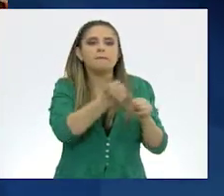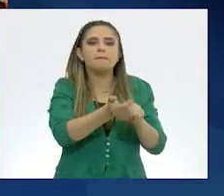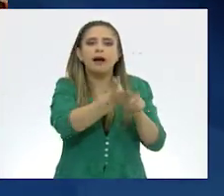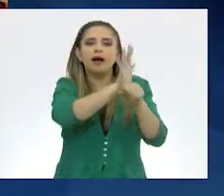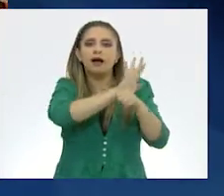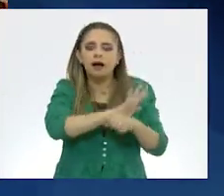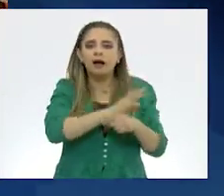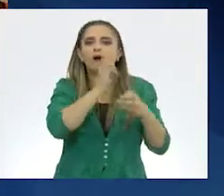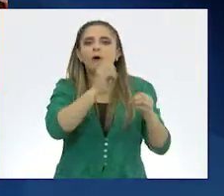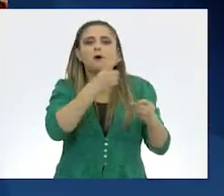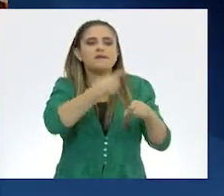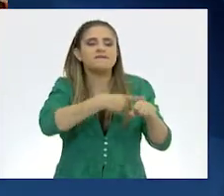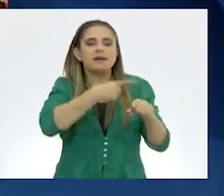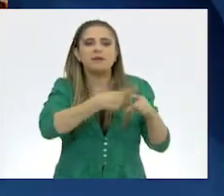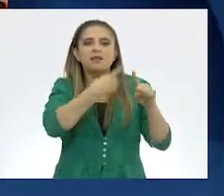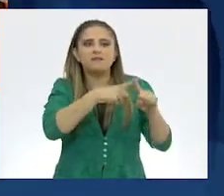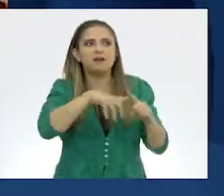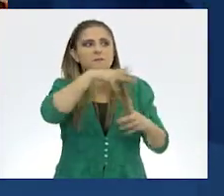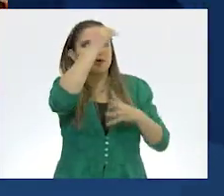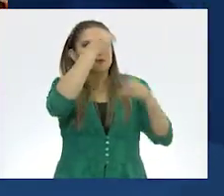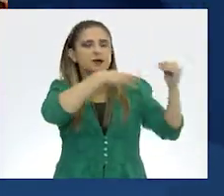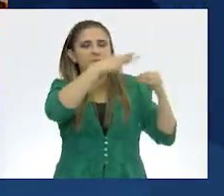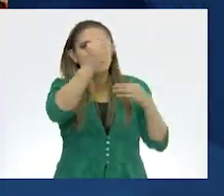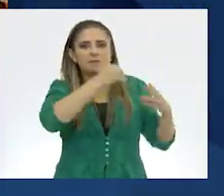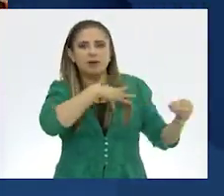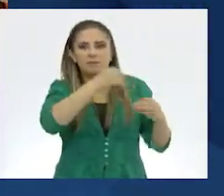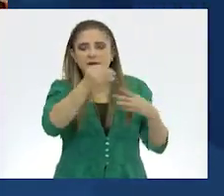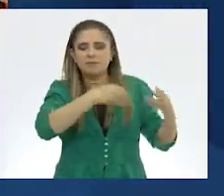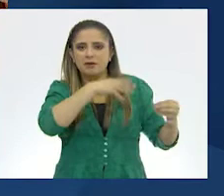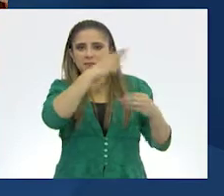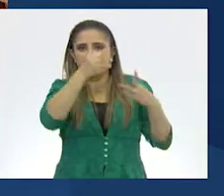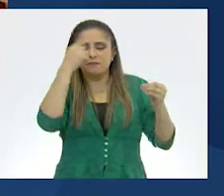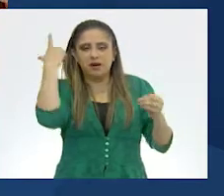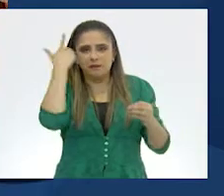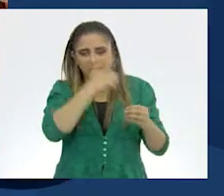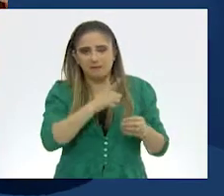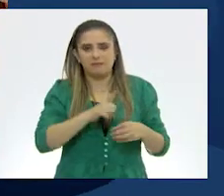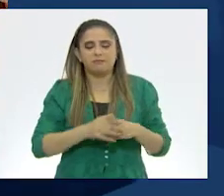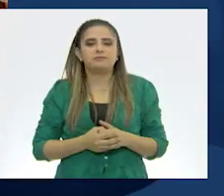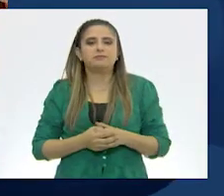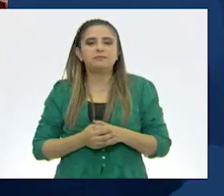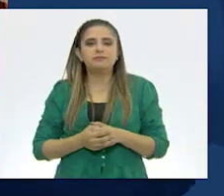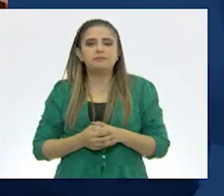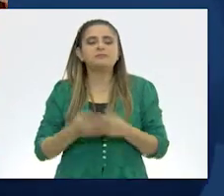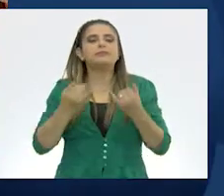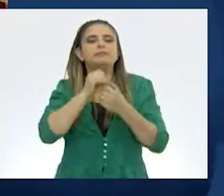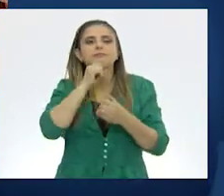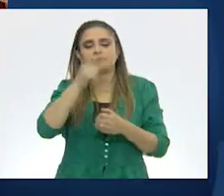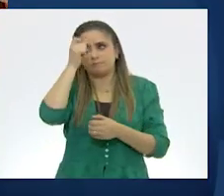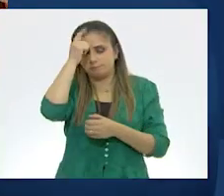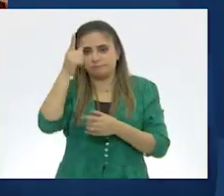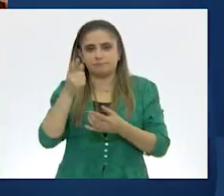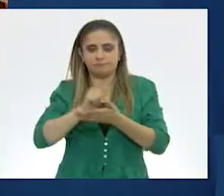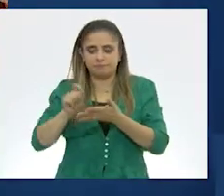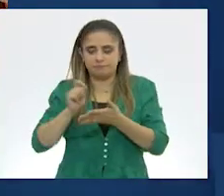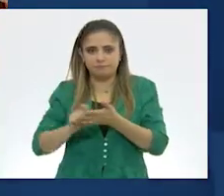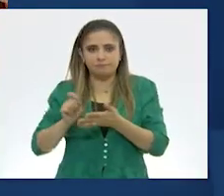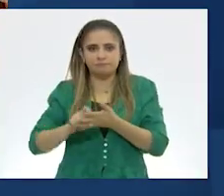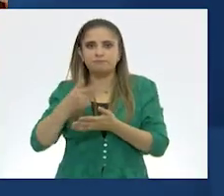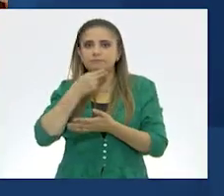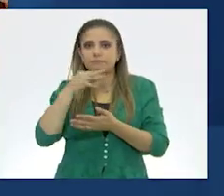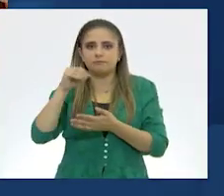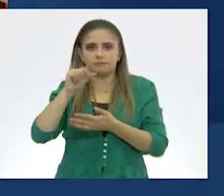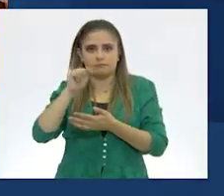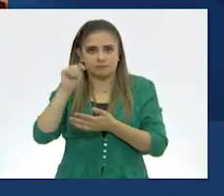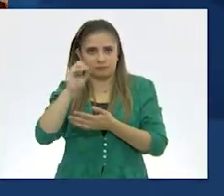en este relato de Richard Matheson, que se llama Soy Leyenda, y que también te